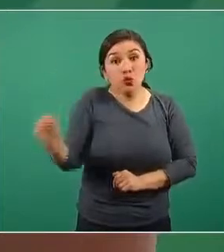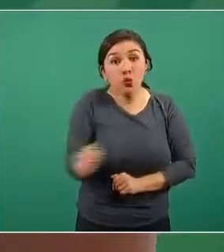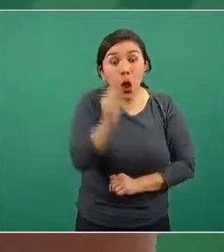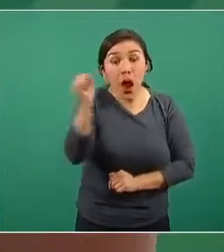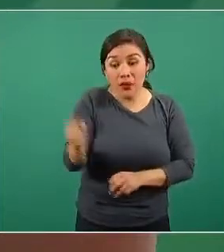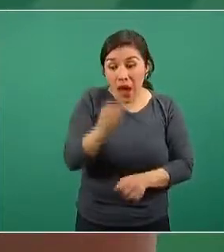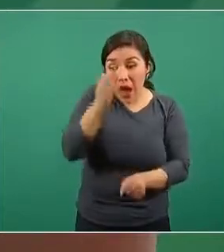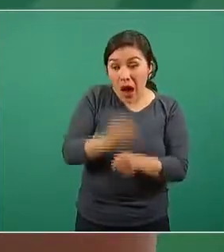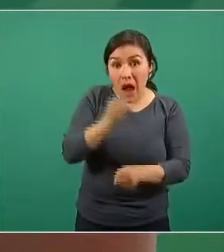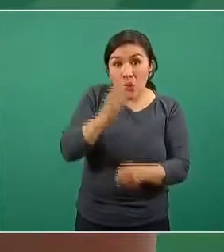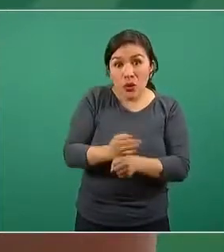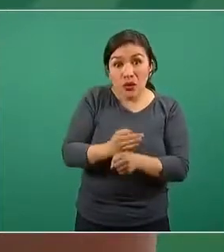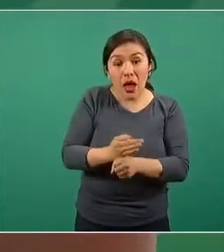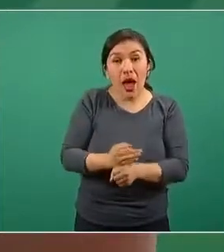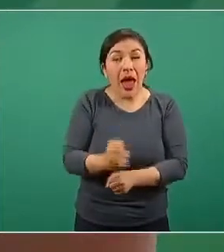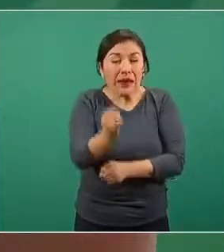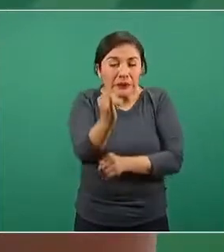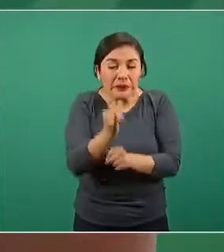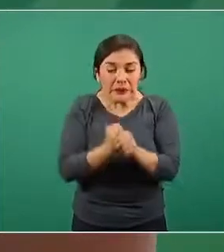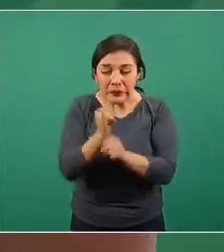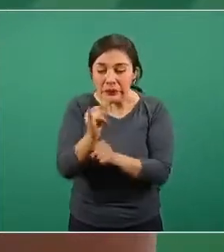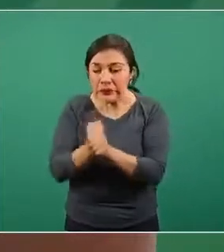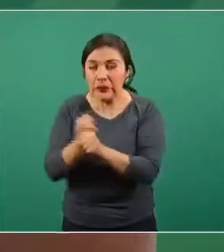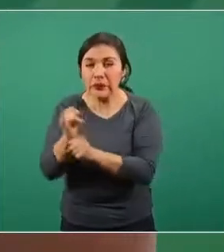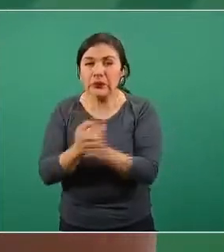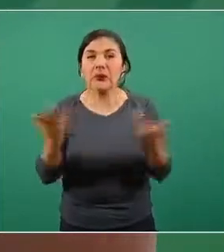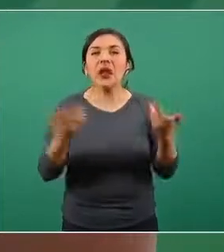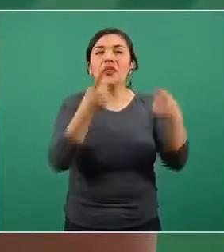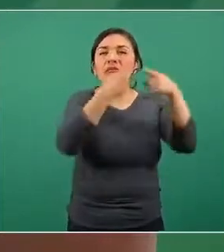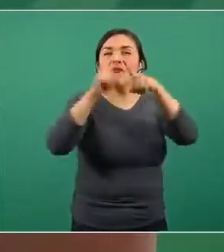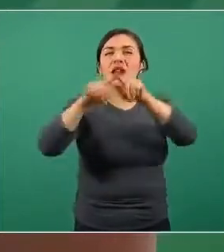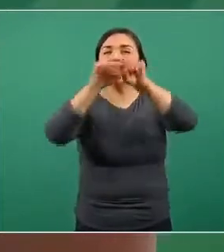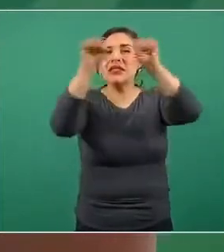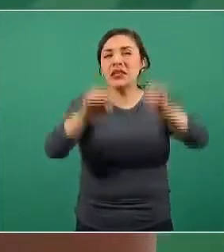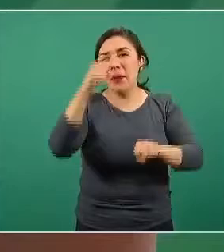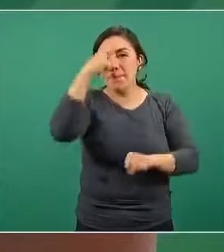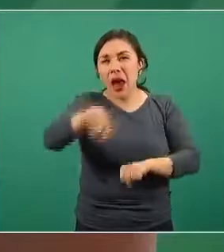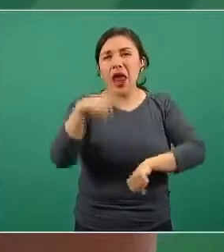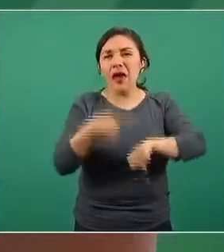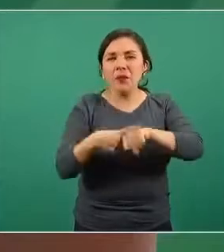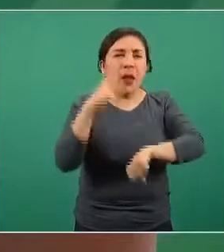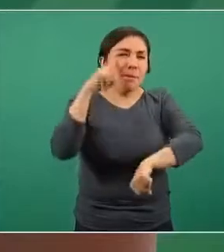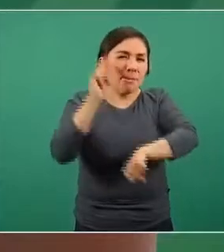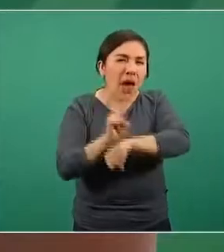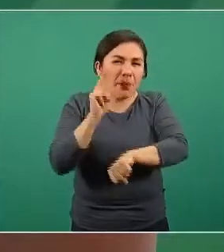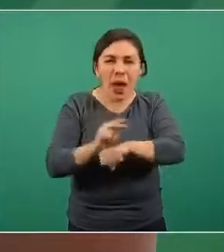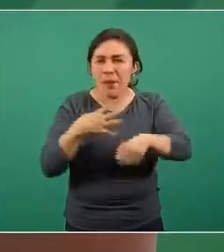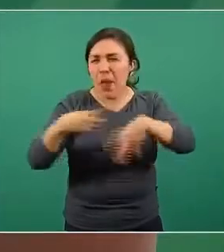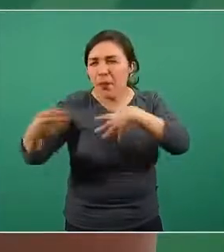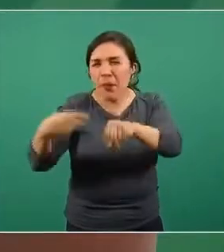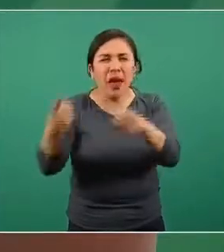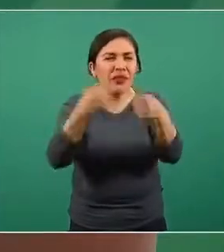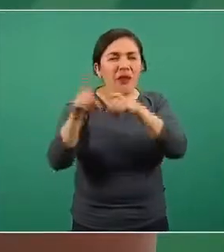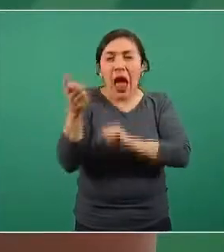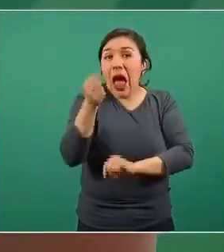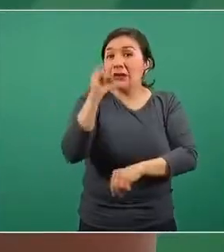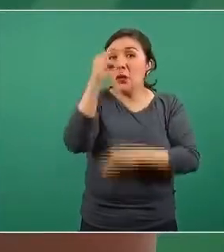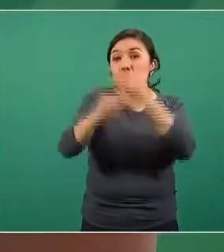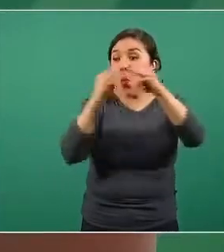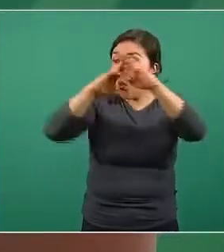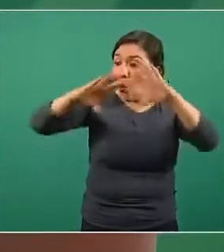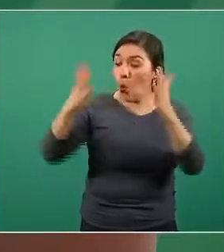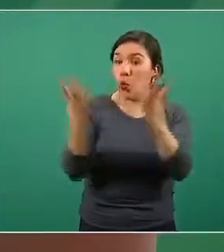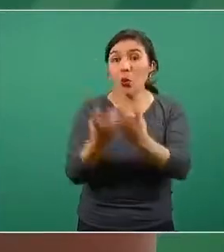afortunadamente toda la parte de investigación, todos los sistemas epidemiológicos de vigilancia que se dan a nivel